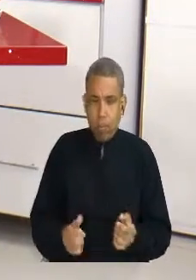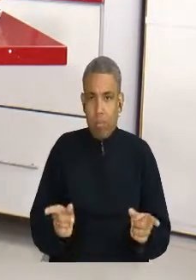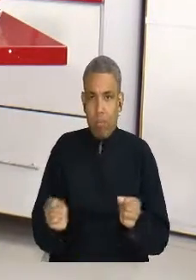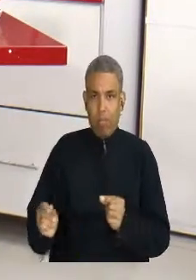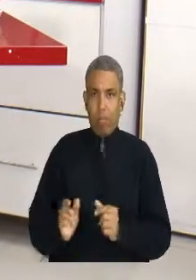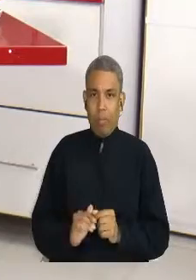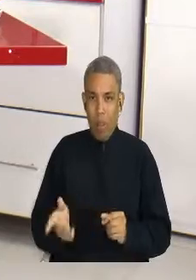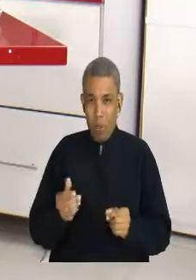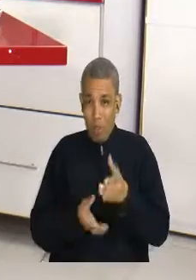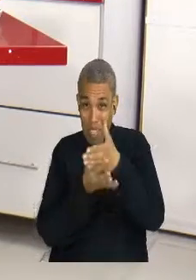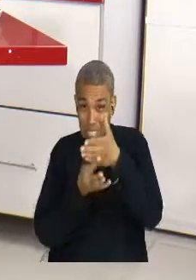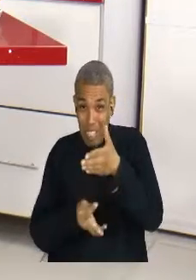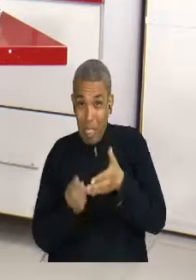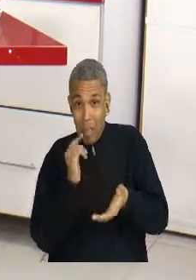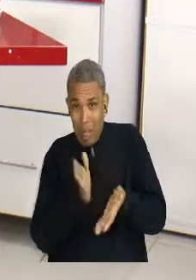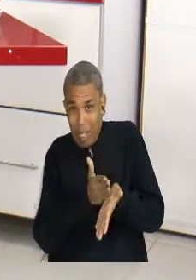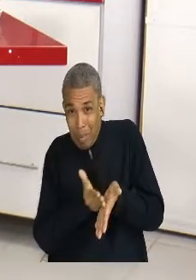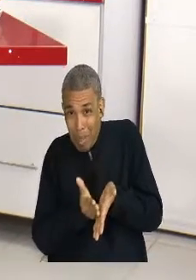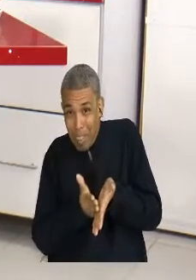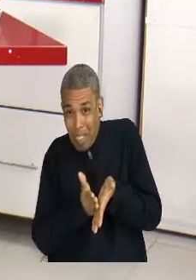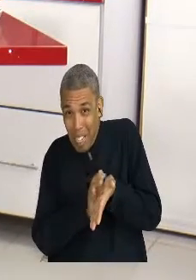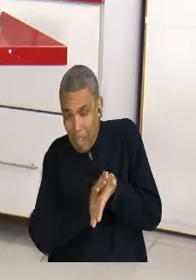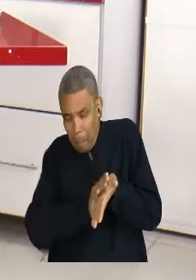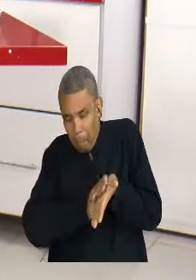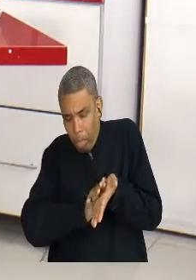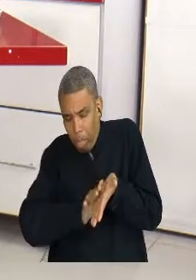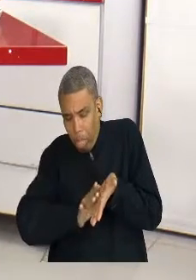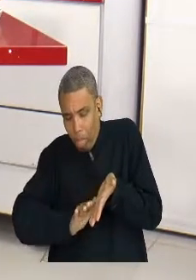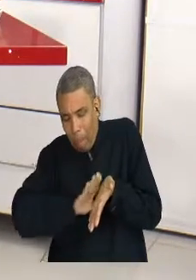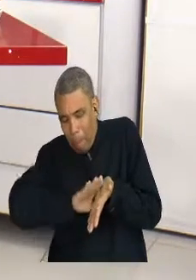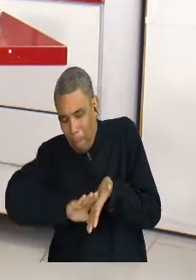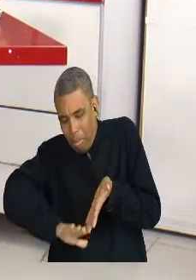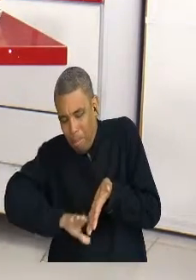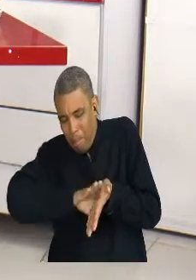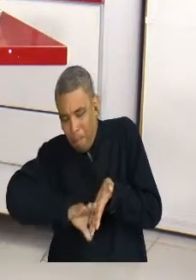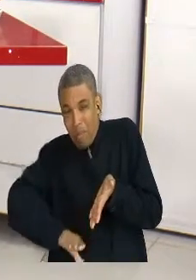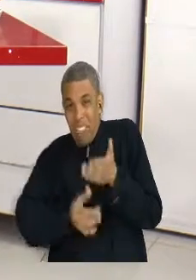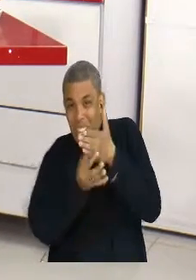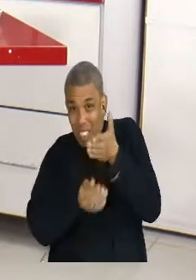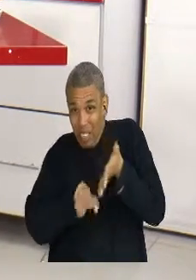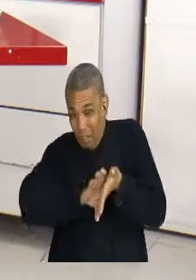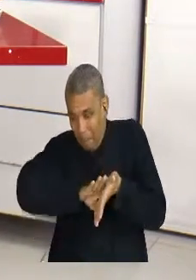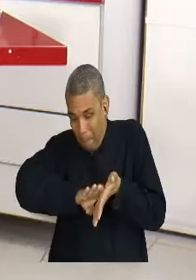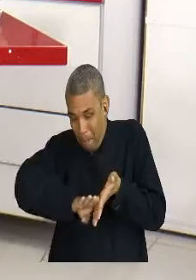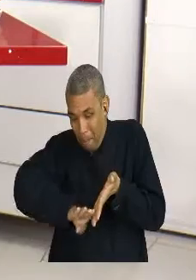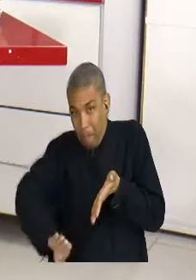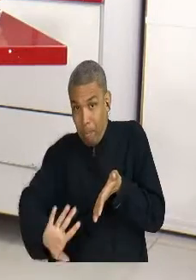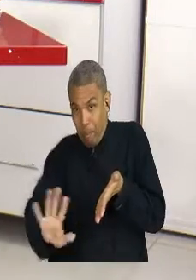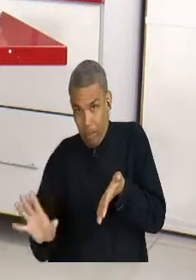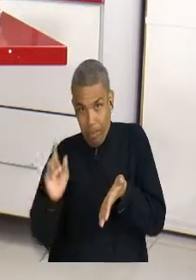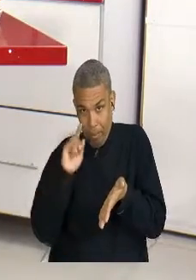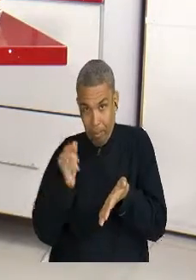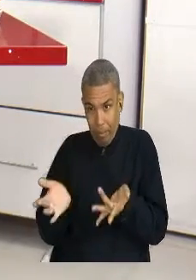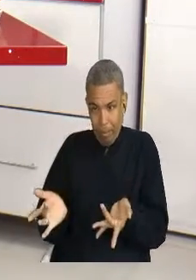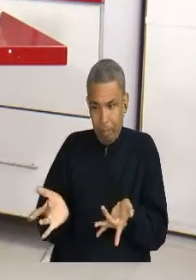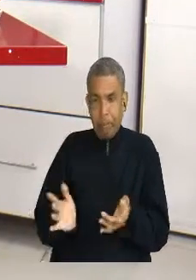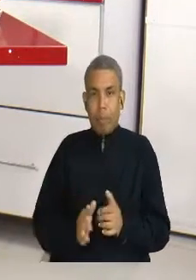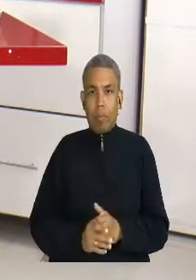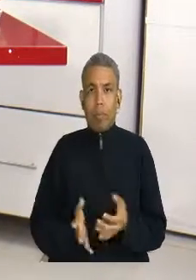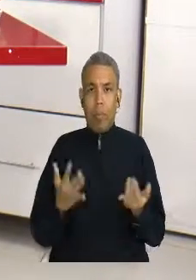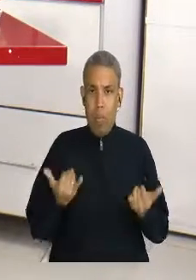ese aceite, dejémosla que se enfríe un poquito. Ya nosotros picamos nuestro langostino y tengo picado nuestro cilantro. ¿Ok? Entonces, ¿yo qué voy a hacer aquí? Voy a